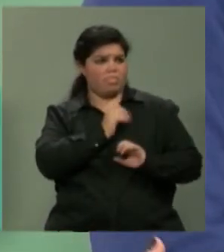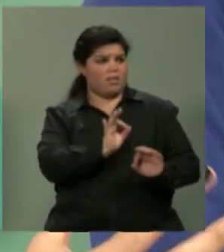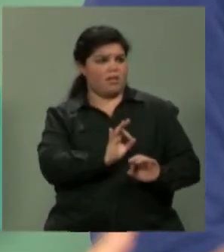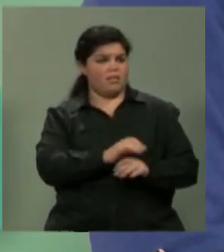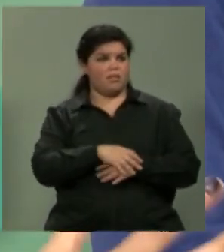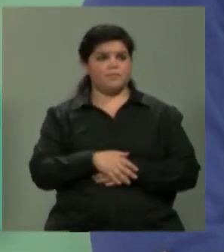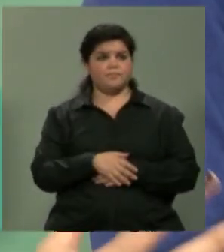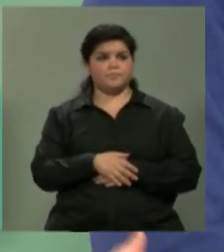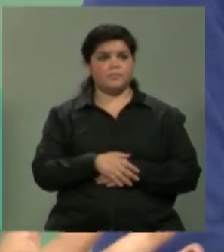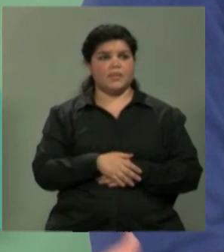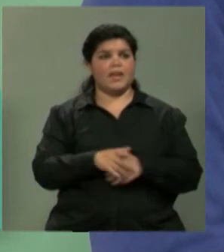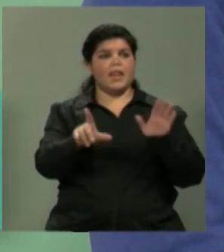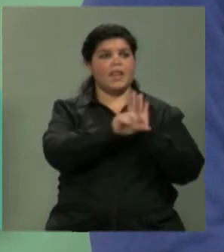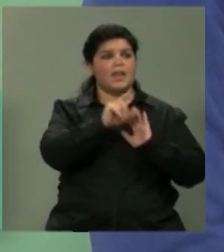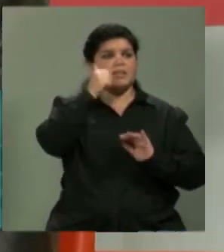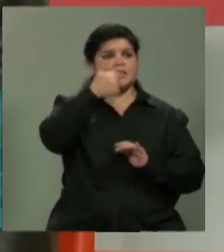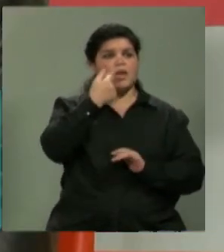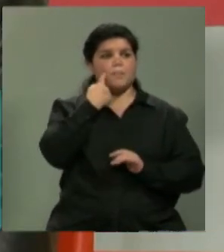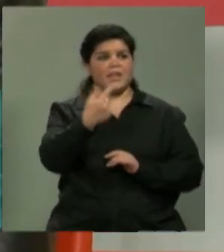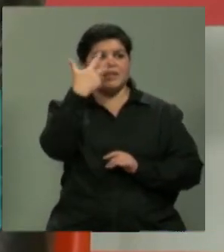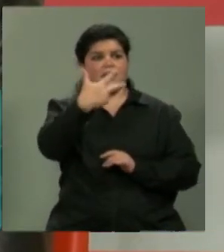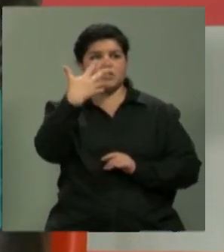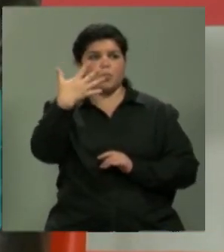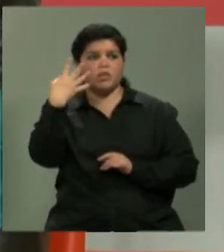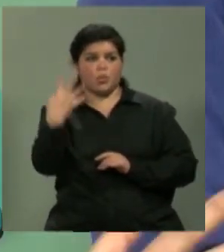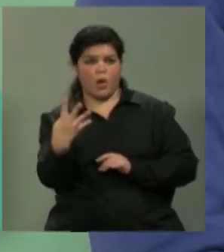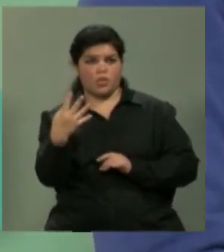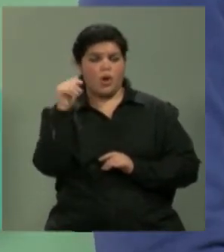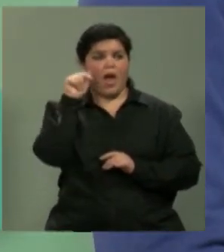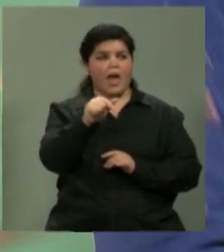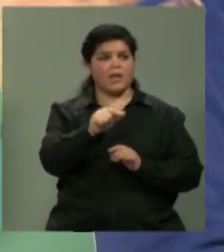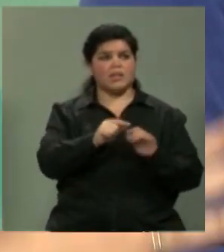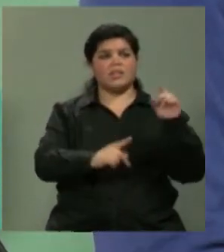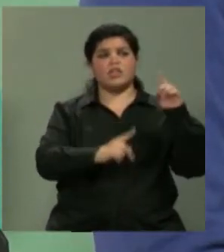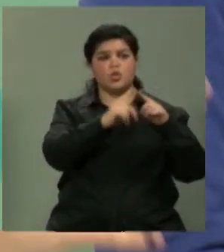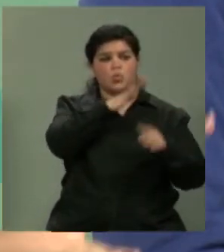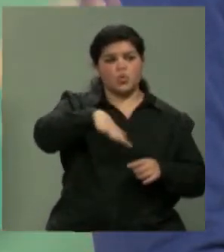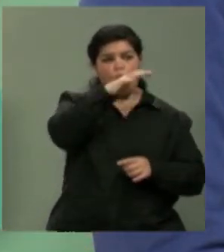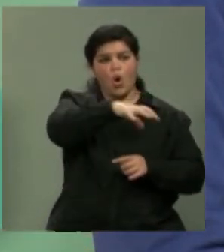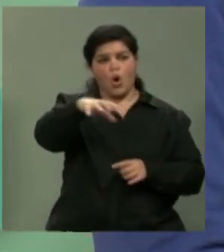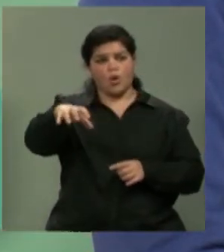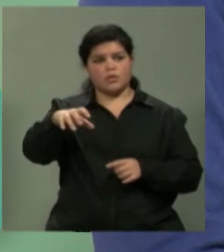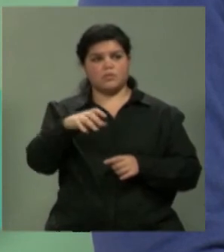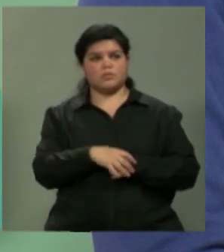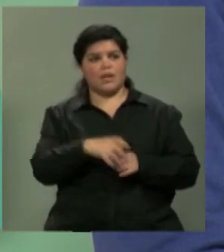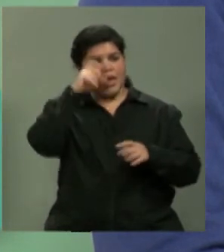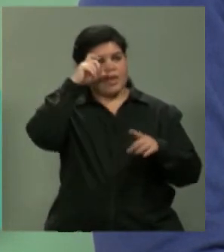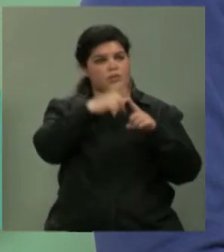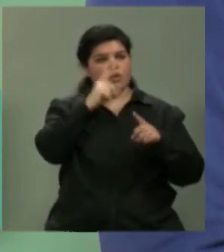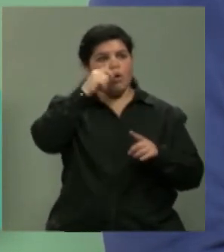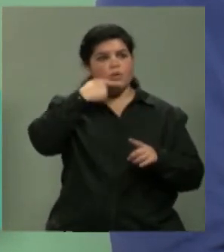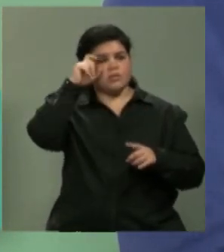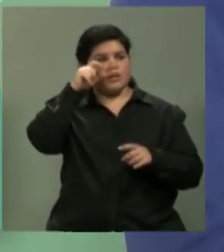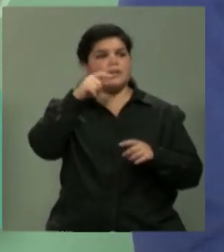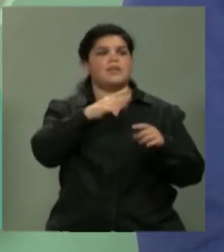ley de la reforma a la 6.354, donde las instituciones que hoy existen, como el ESCOSE, que es el